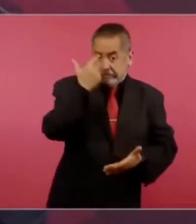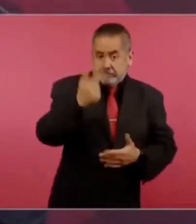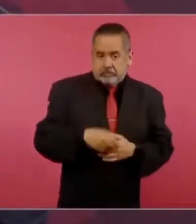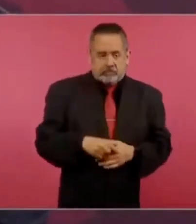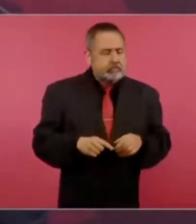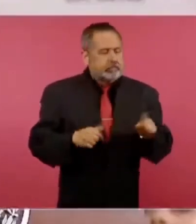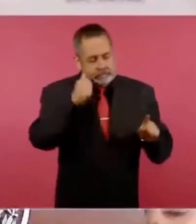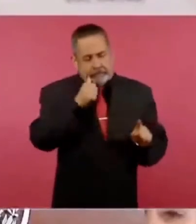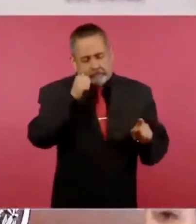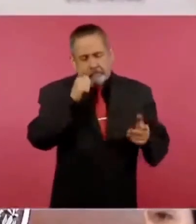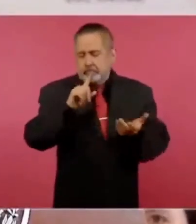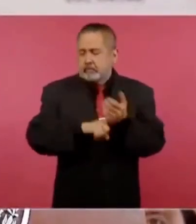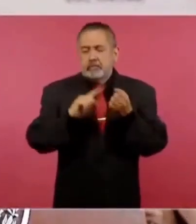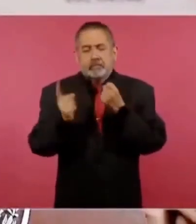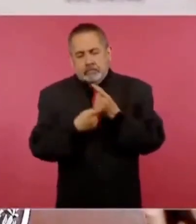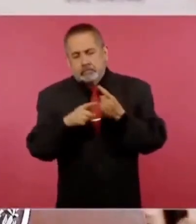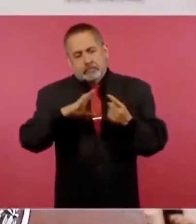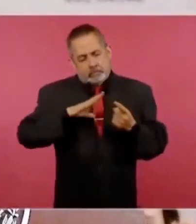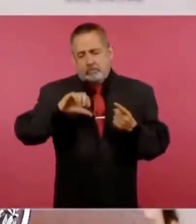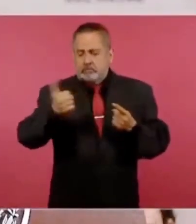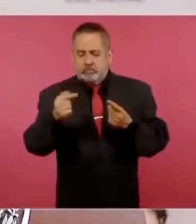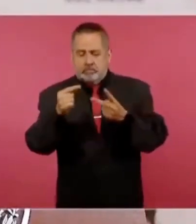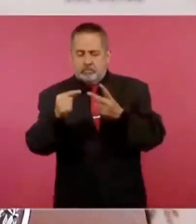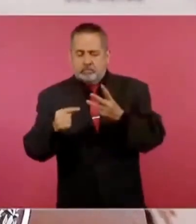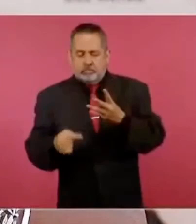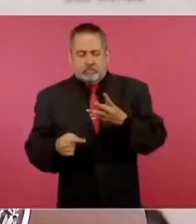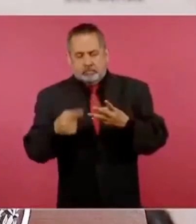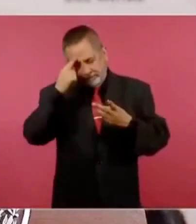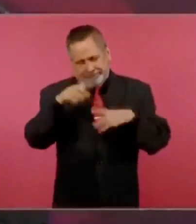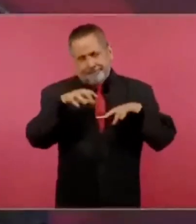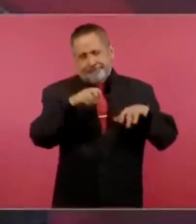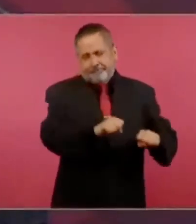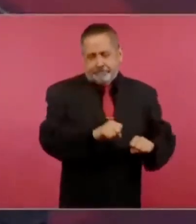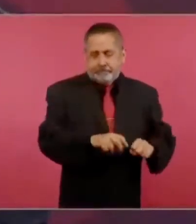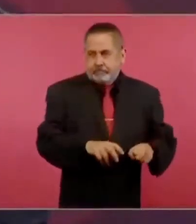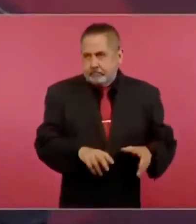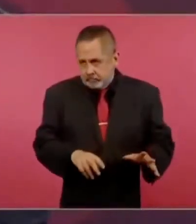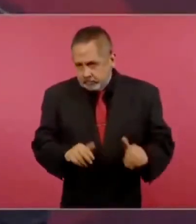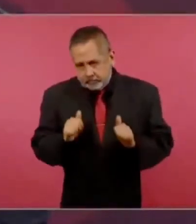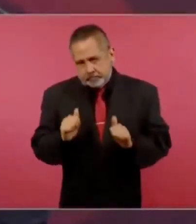hay otras órdenes de aprehensión.